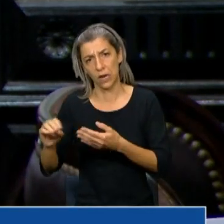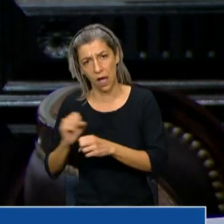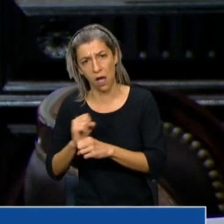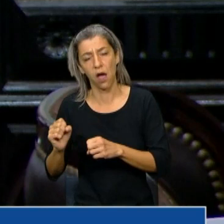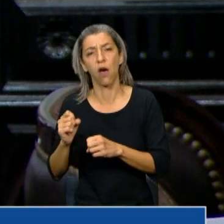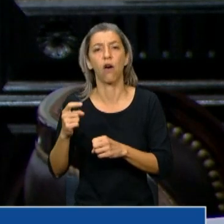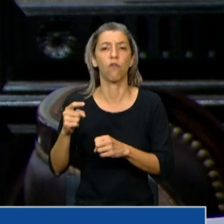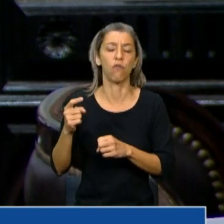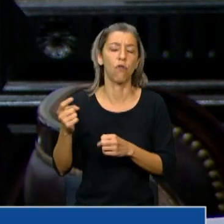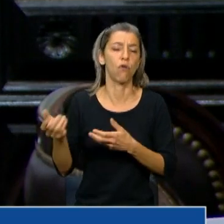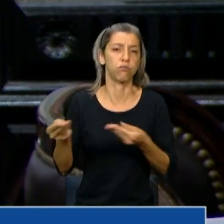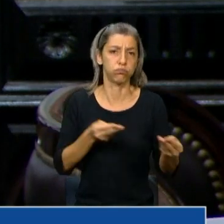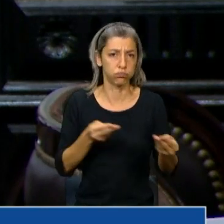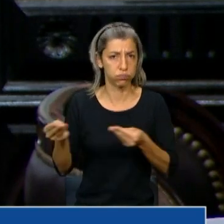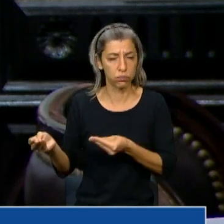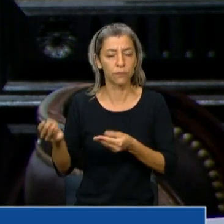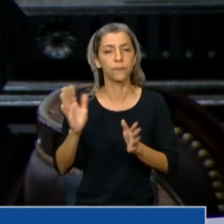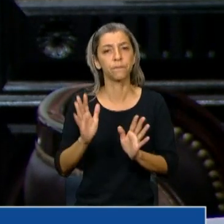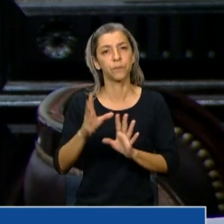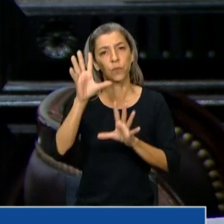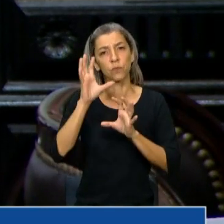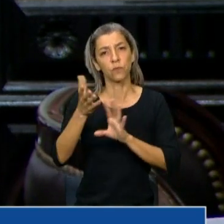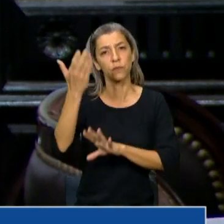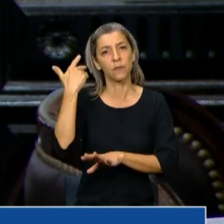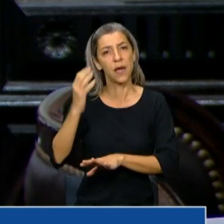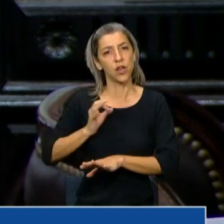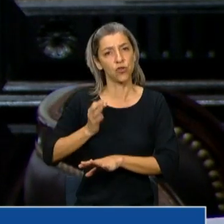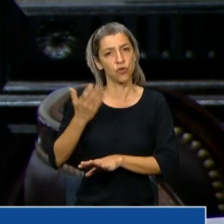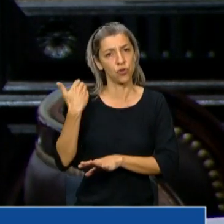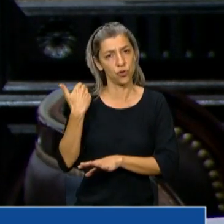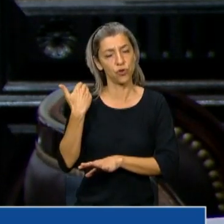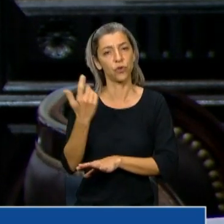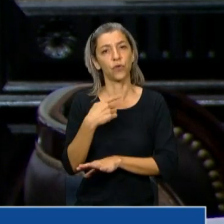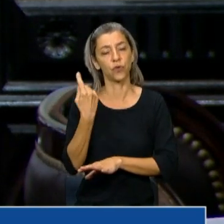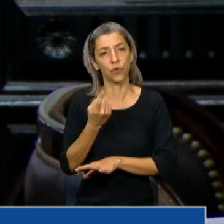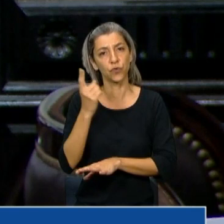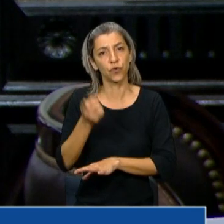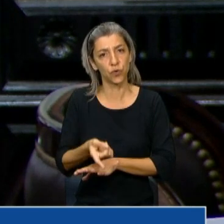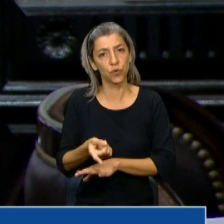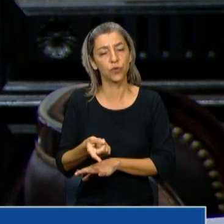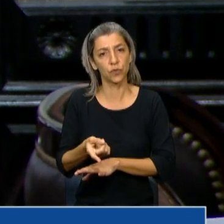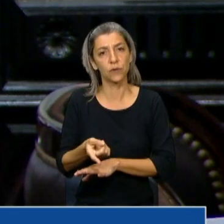eso, recordemos que el año pasado hicimos